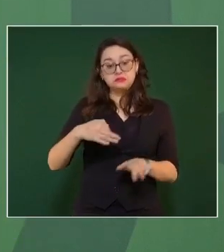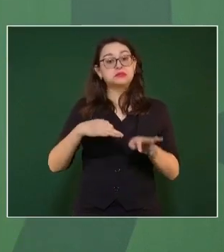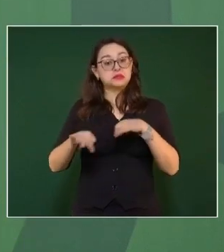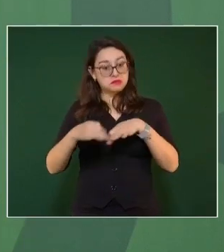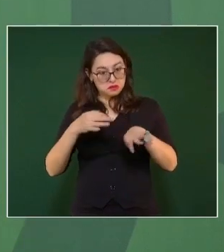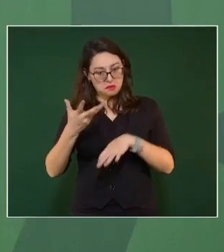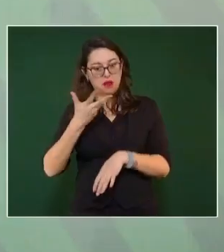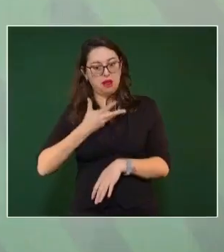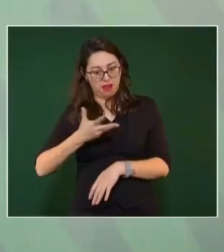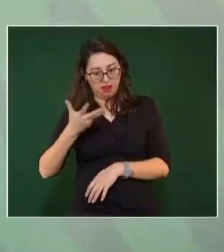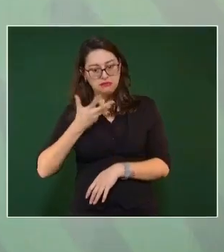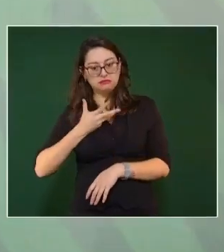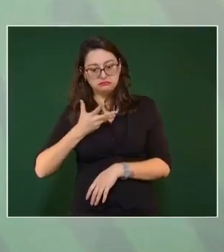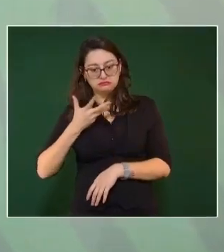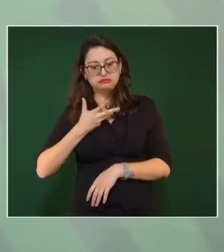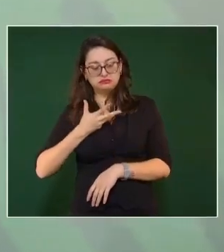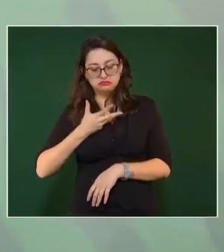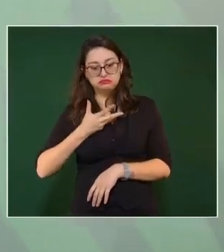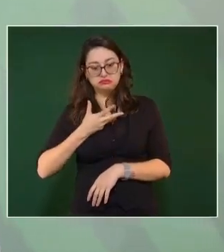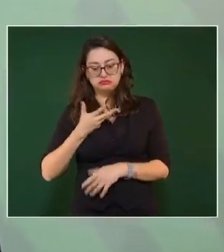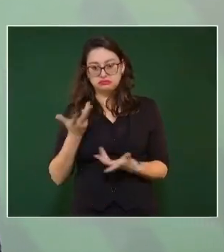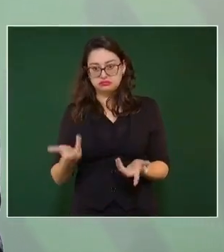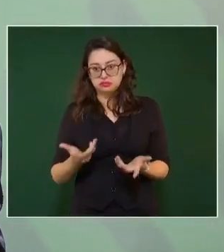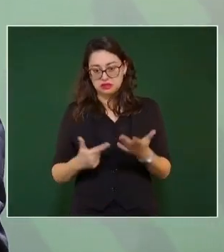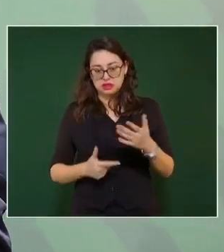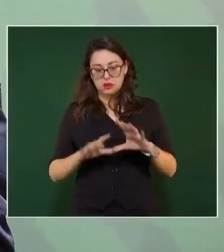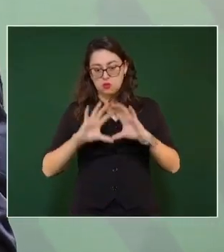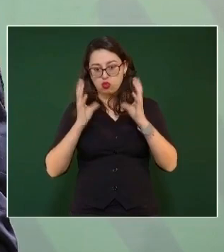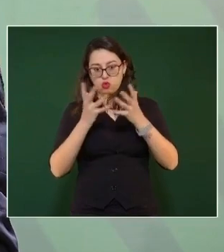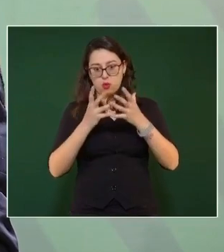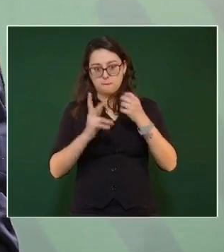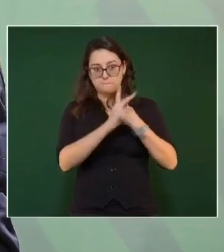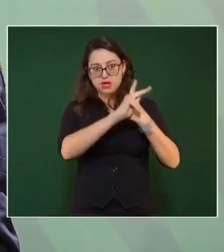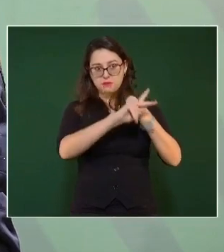desempleo en el mundo.